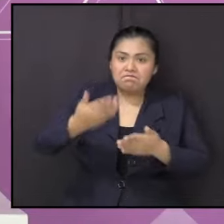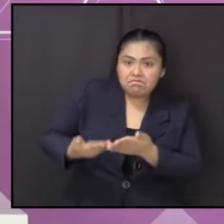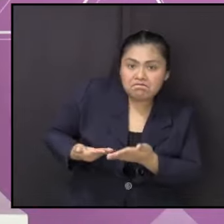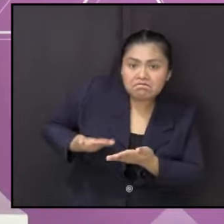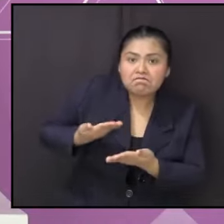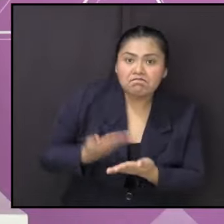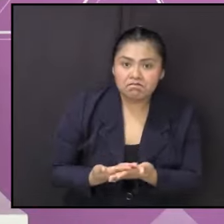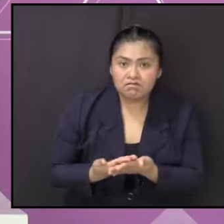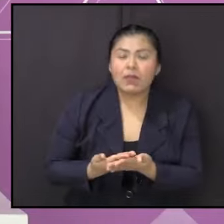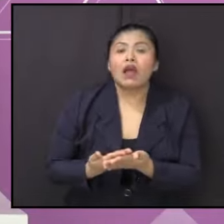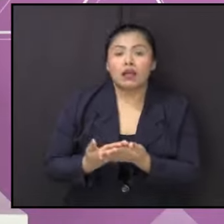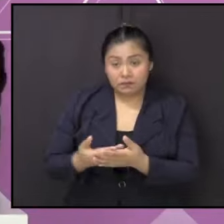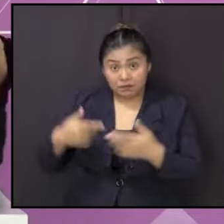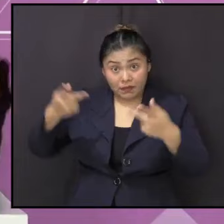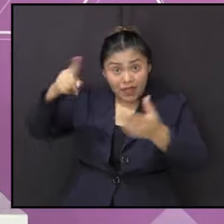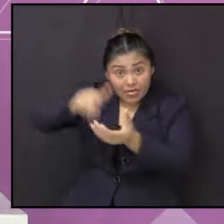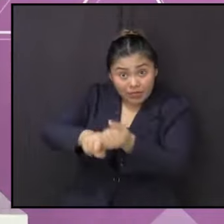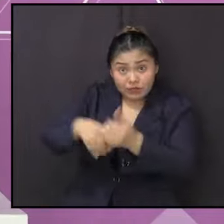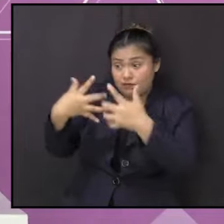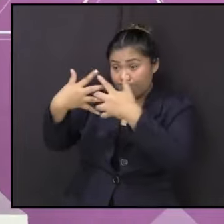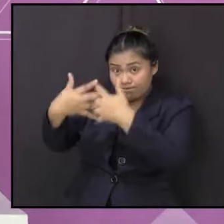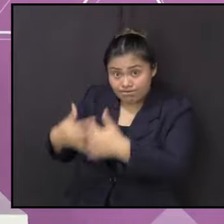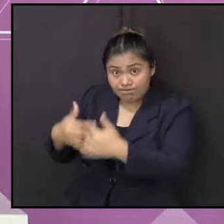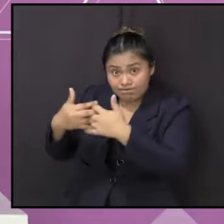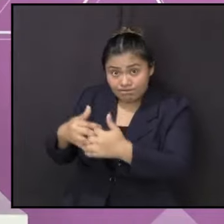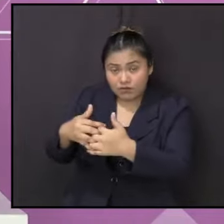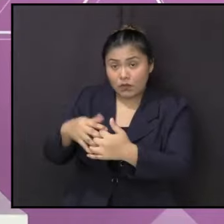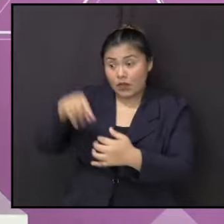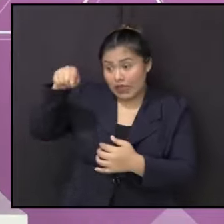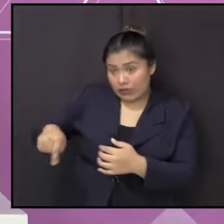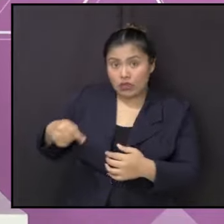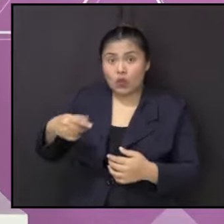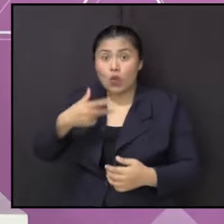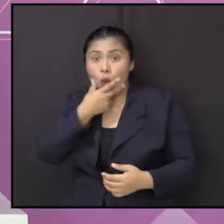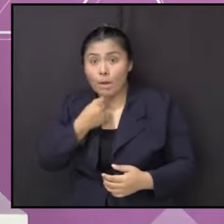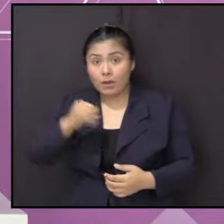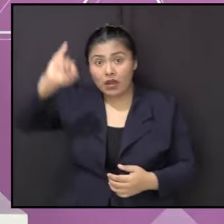las empresas, que los empresarios apoyen, estimulen